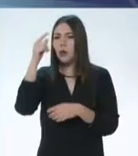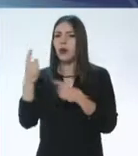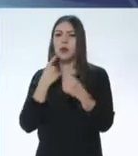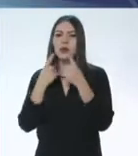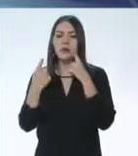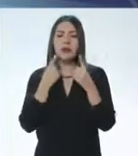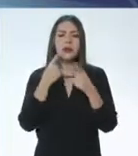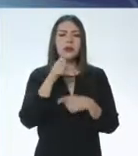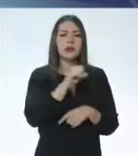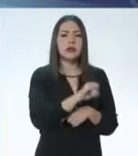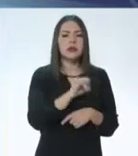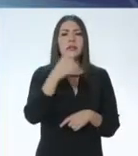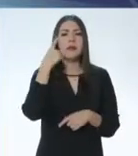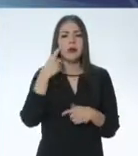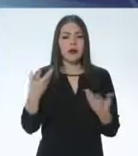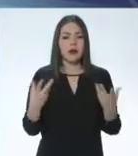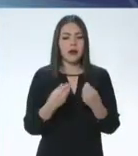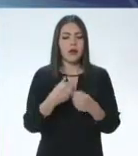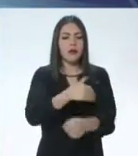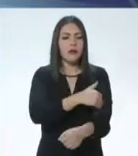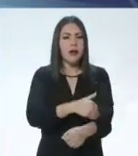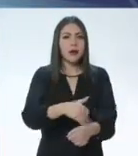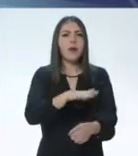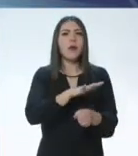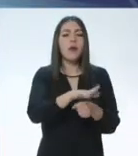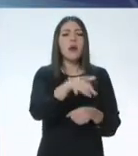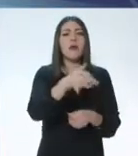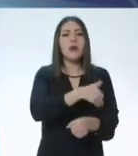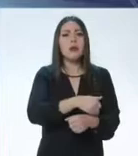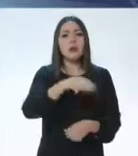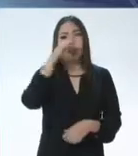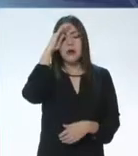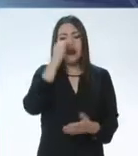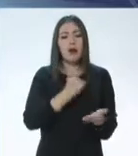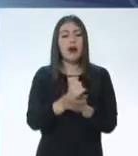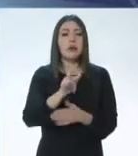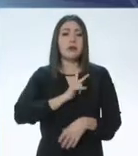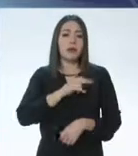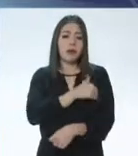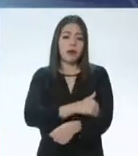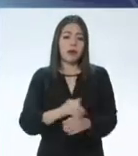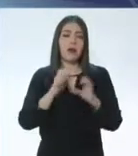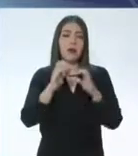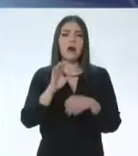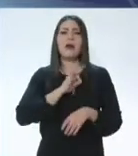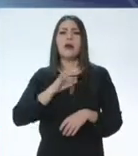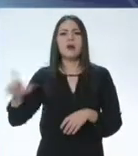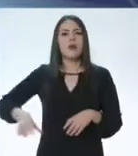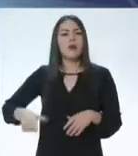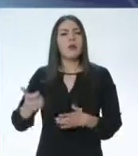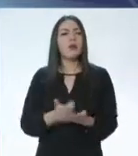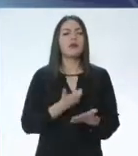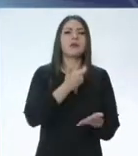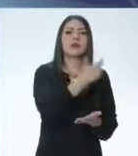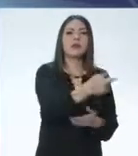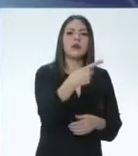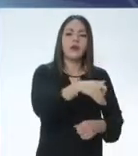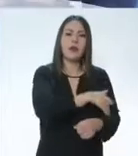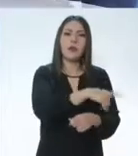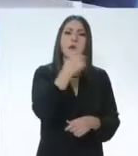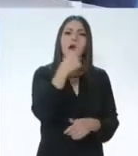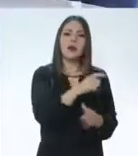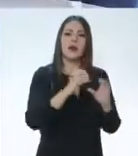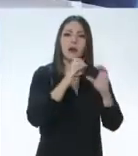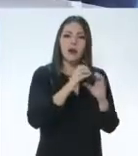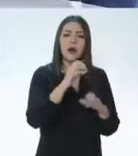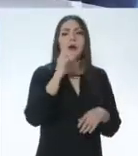familiar, más allá de la decisión que tome la familia, ¿no? En el caso de que la familia decida que sea un familiar, sí se otorga un recurso, pero existe toda una maquinaria estatal que